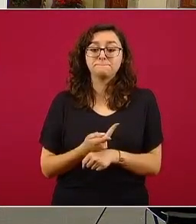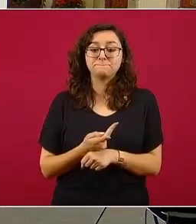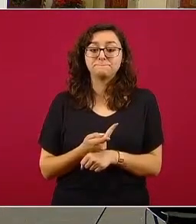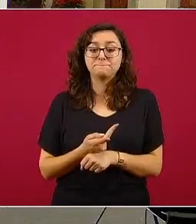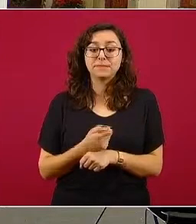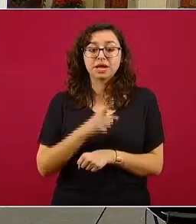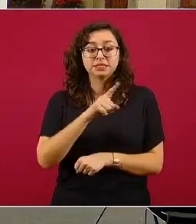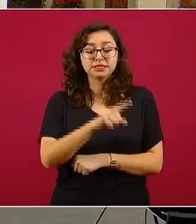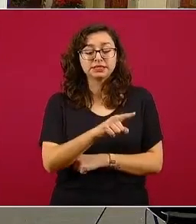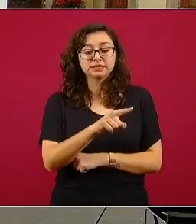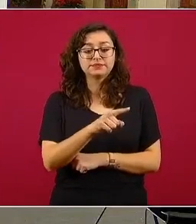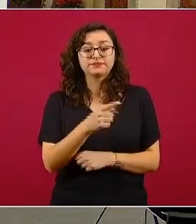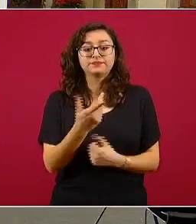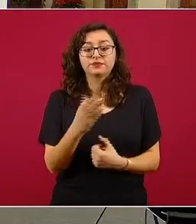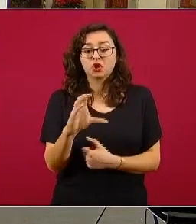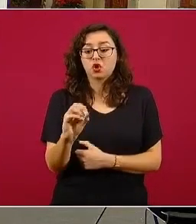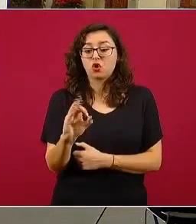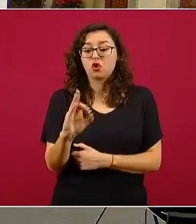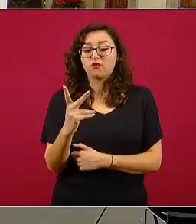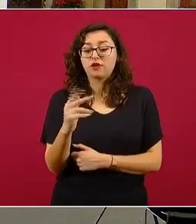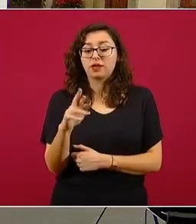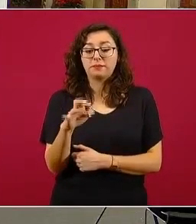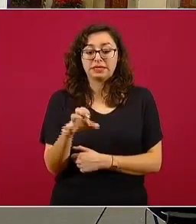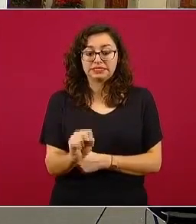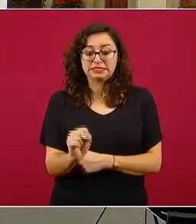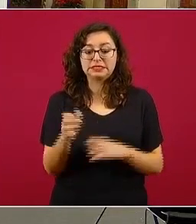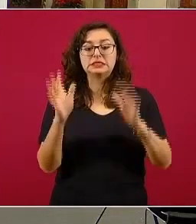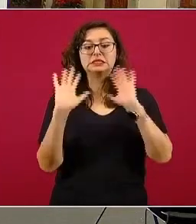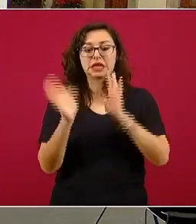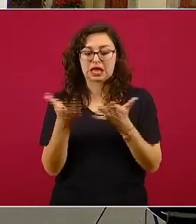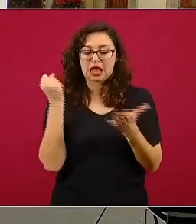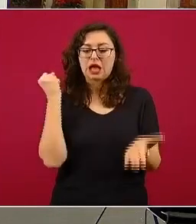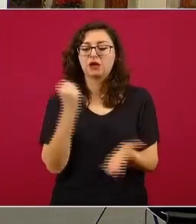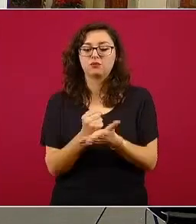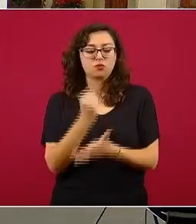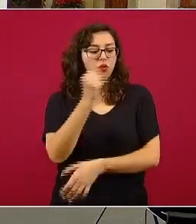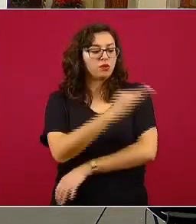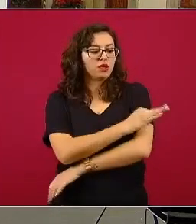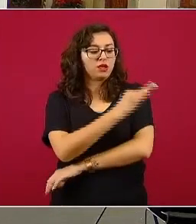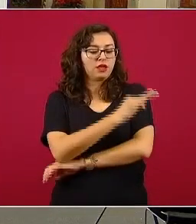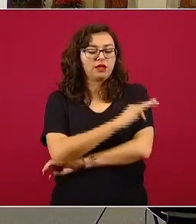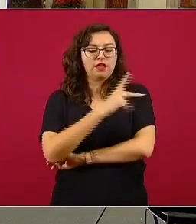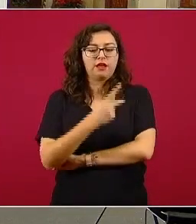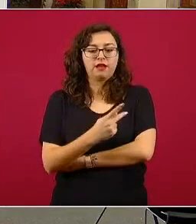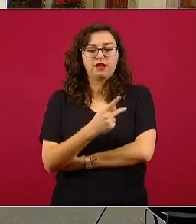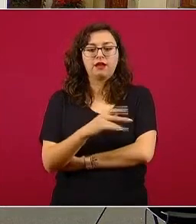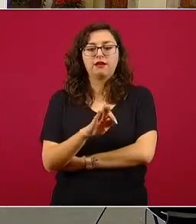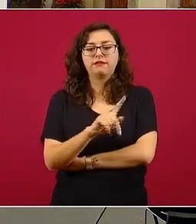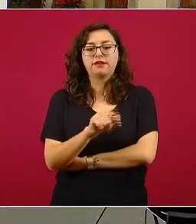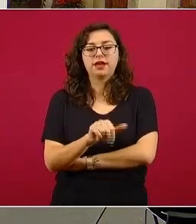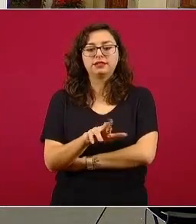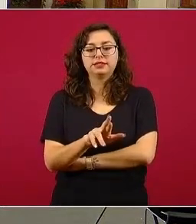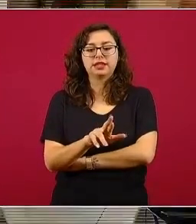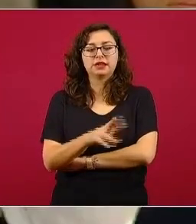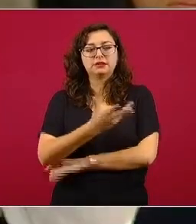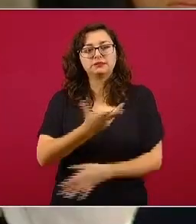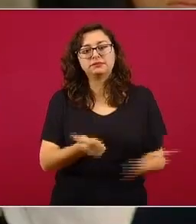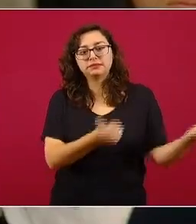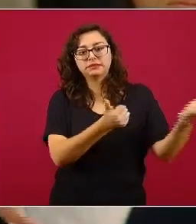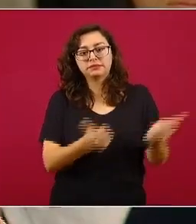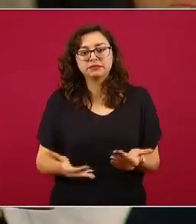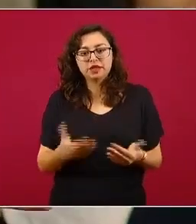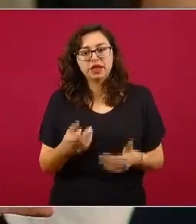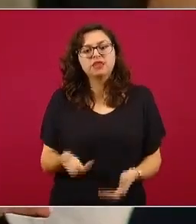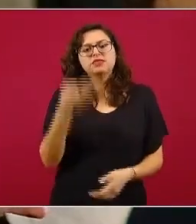de Pfizer, de Cofepris a la vacuna de Pfizer, cuánto tiempo ya se tardaría en llegar a México, y